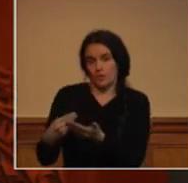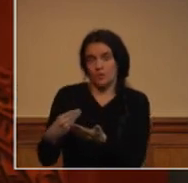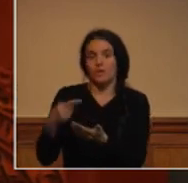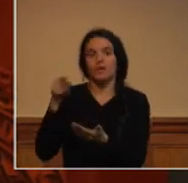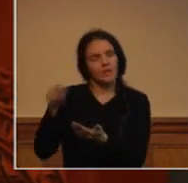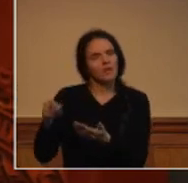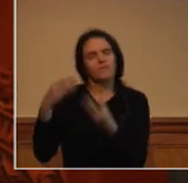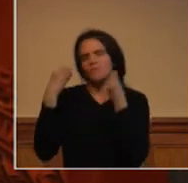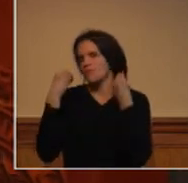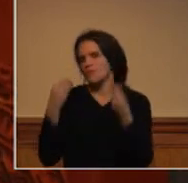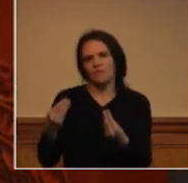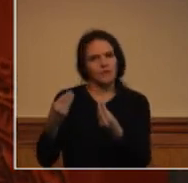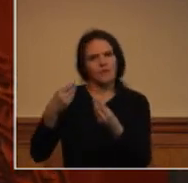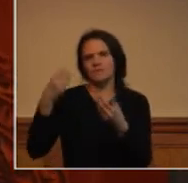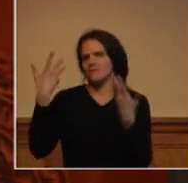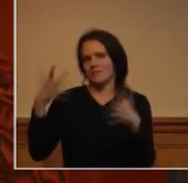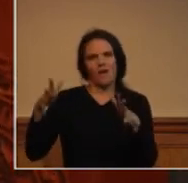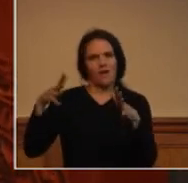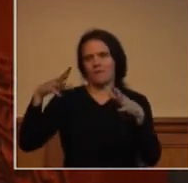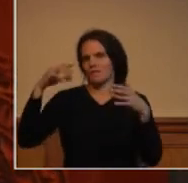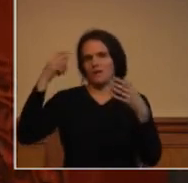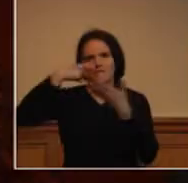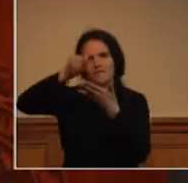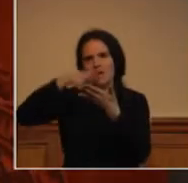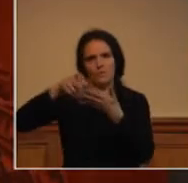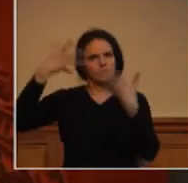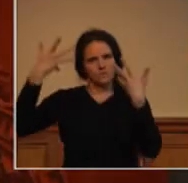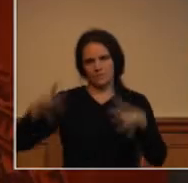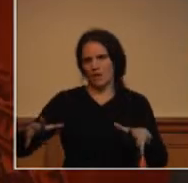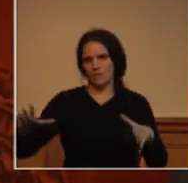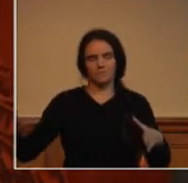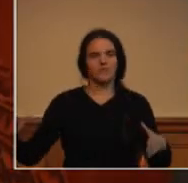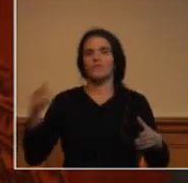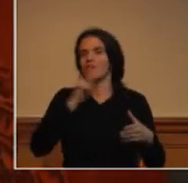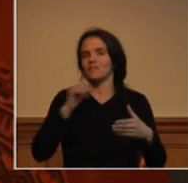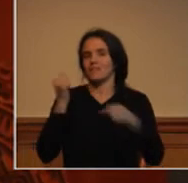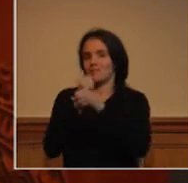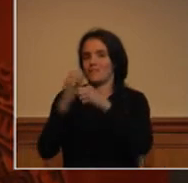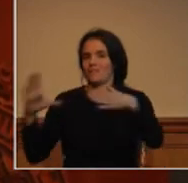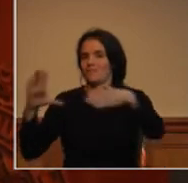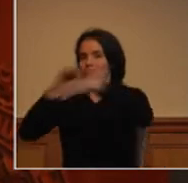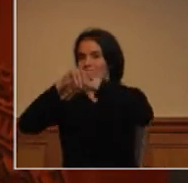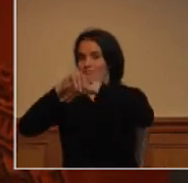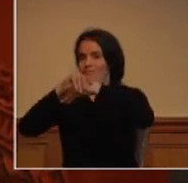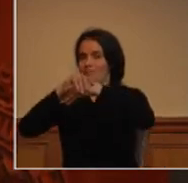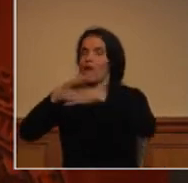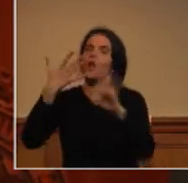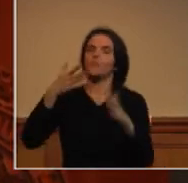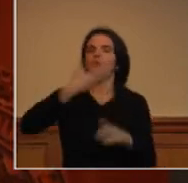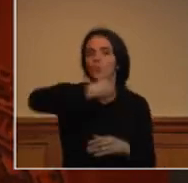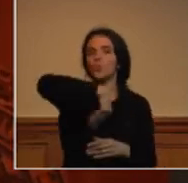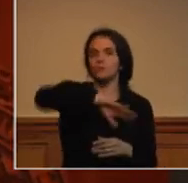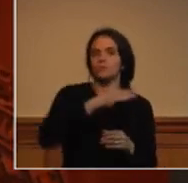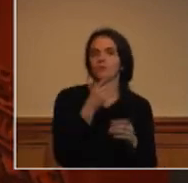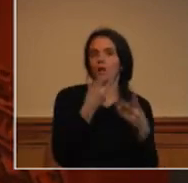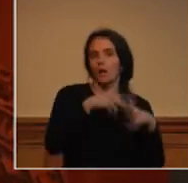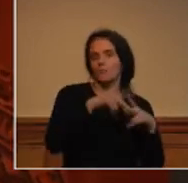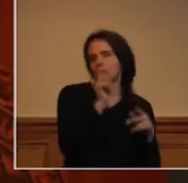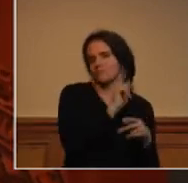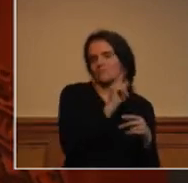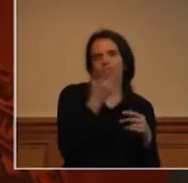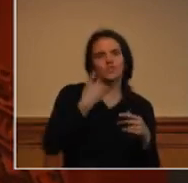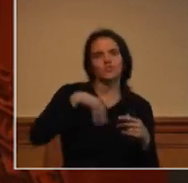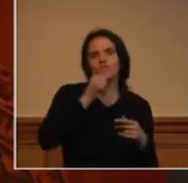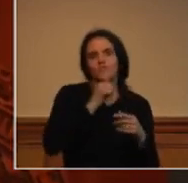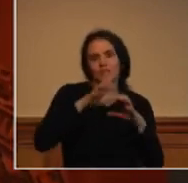la tienen perfectamente categorizada. Tal vez no con nuestra herramienta, porque además lo que nosotros quisimos hacer fue